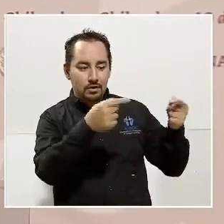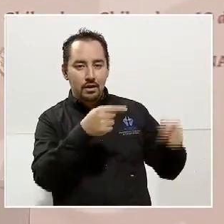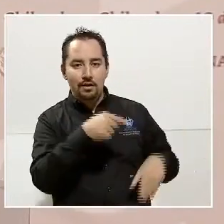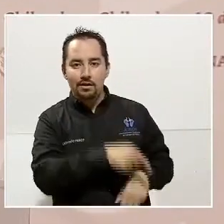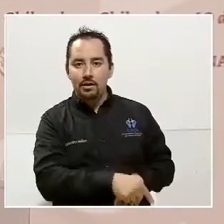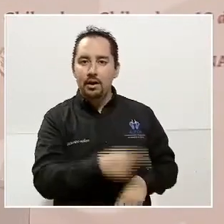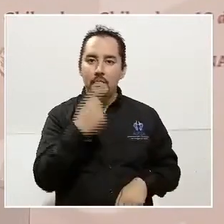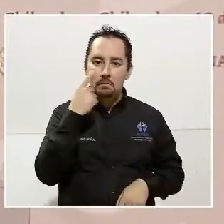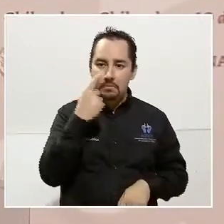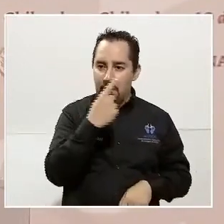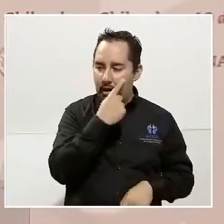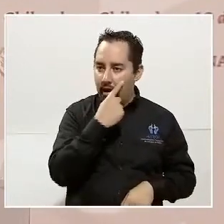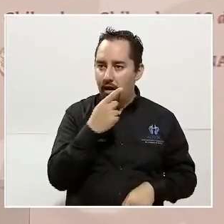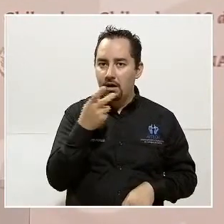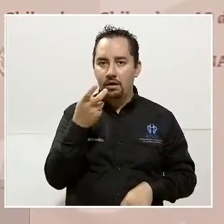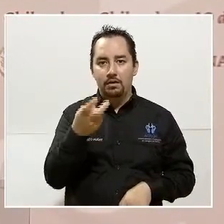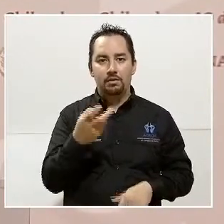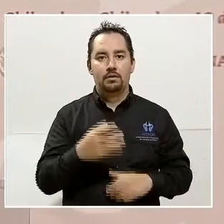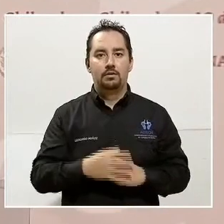se debe de